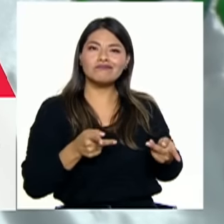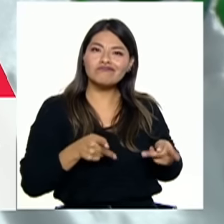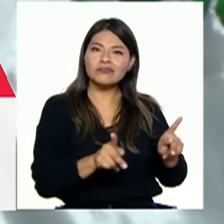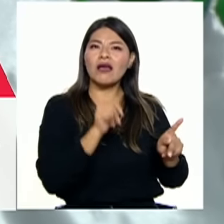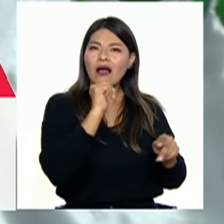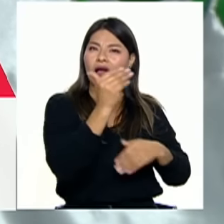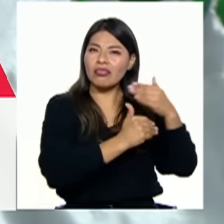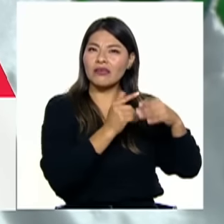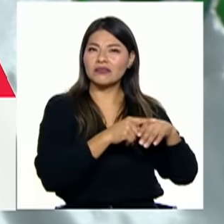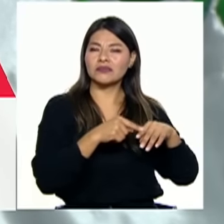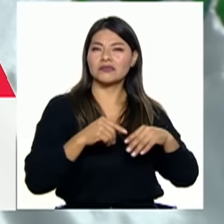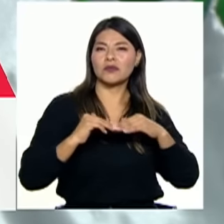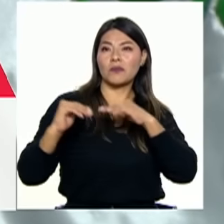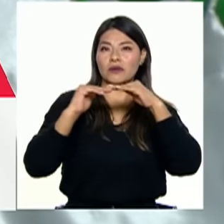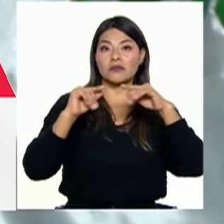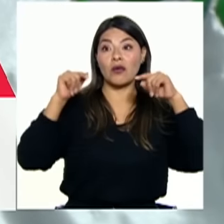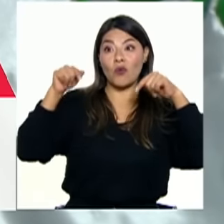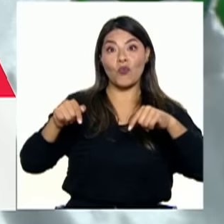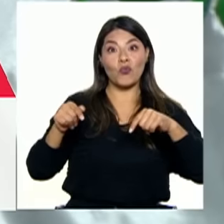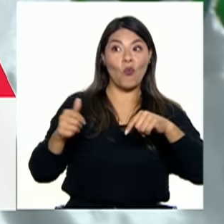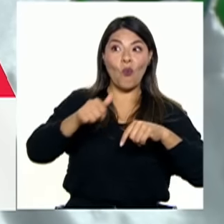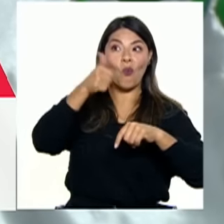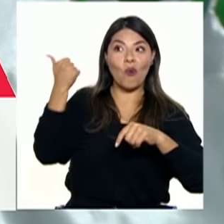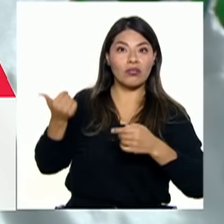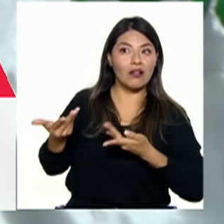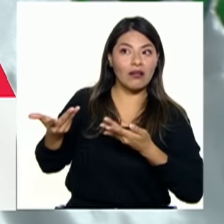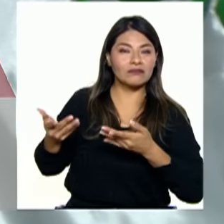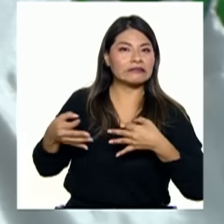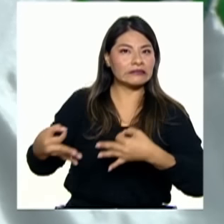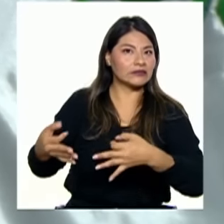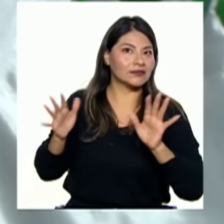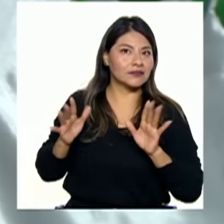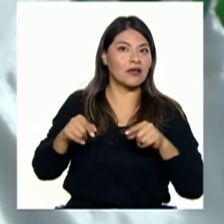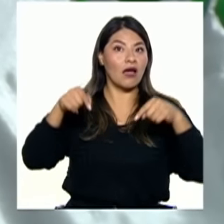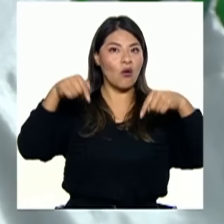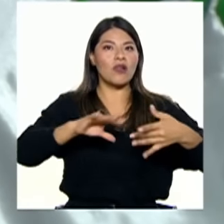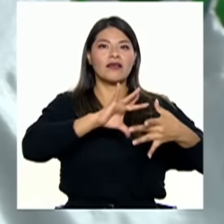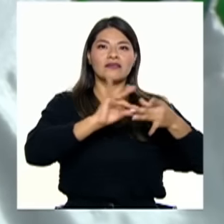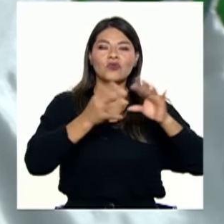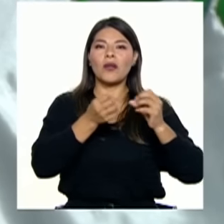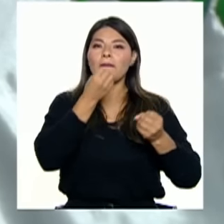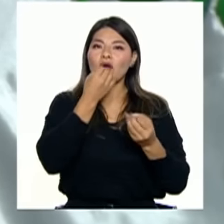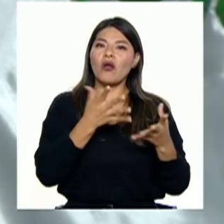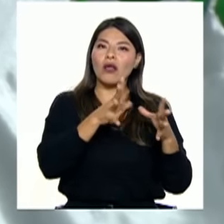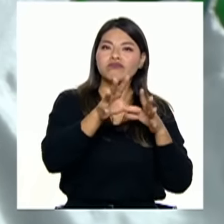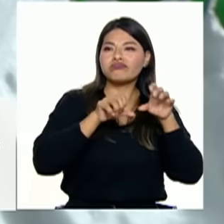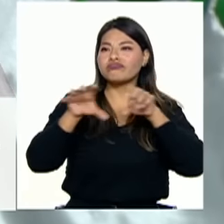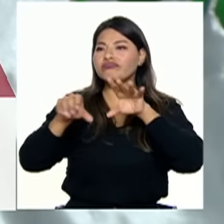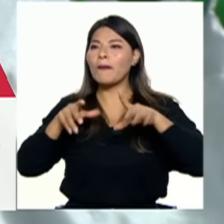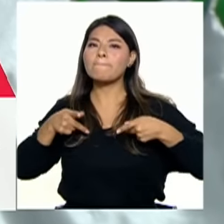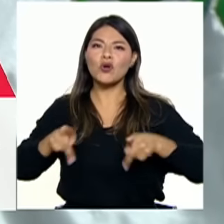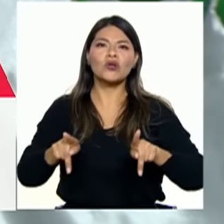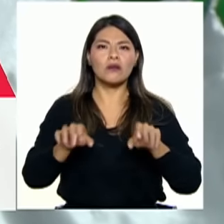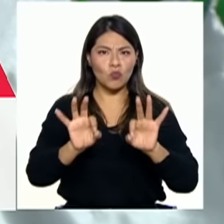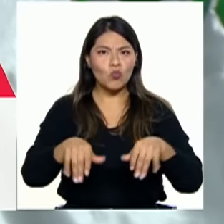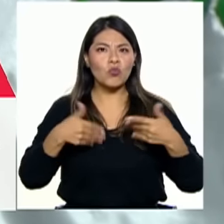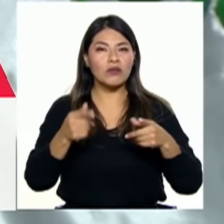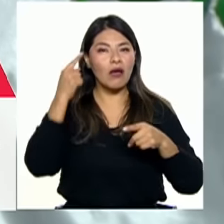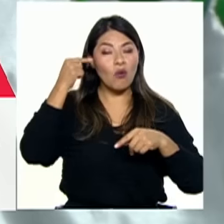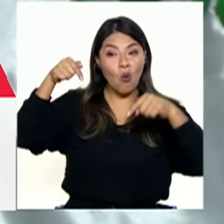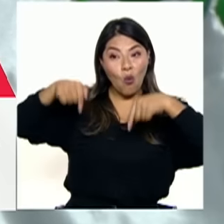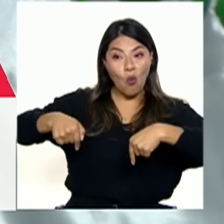corresponde. No habrá otra oportunidad como esta. Nuestra historia republicana está llena de oportunidades perdidas. Que no sea nuestra